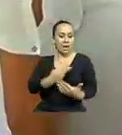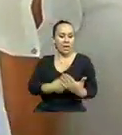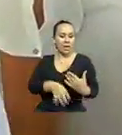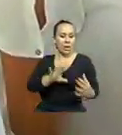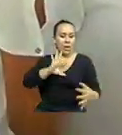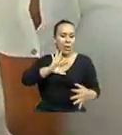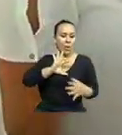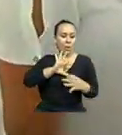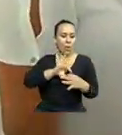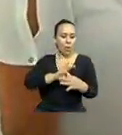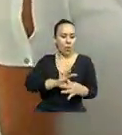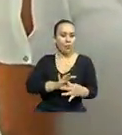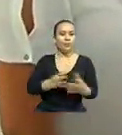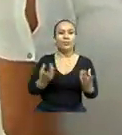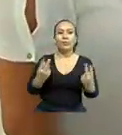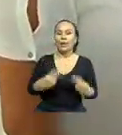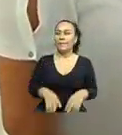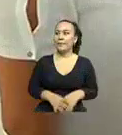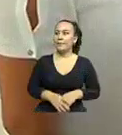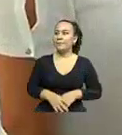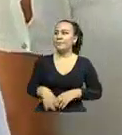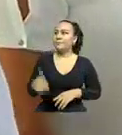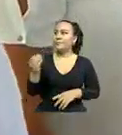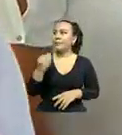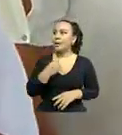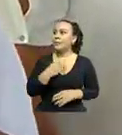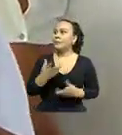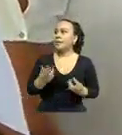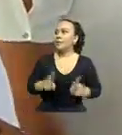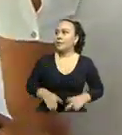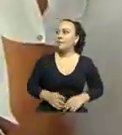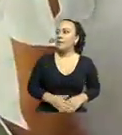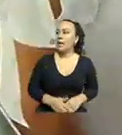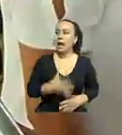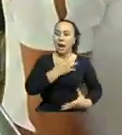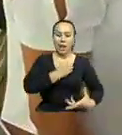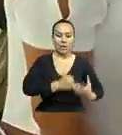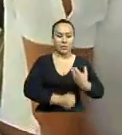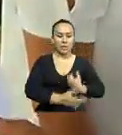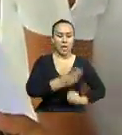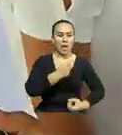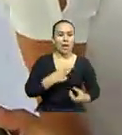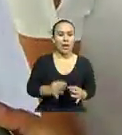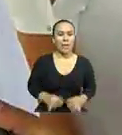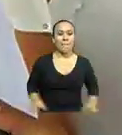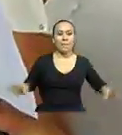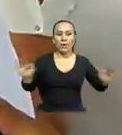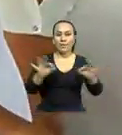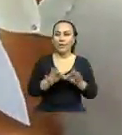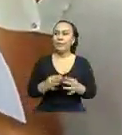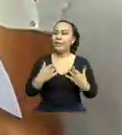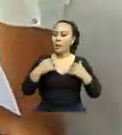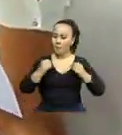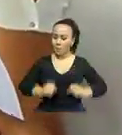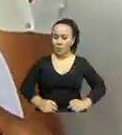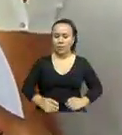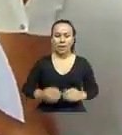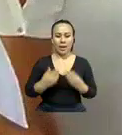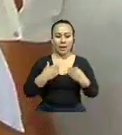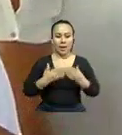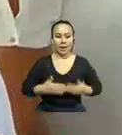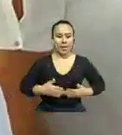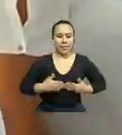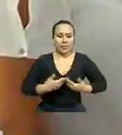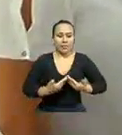es empoderémonos de la lactancia materna. Para nosotros es el líquido vital. Trabajamos día a día empoderados para servir con